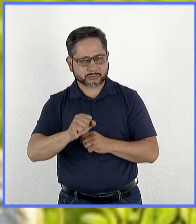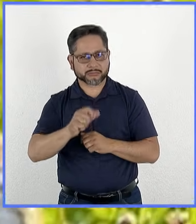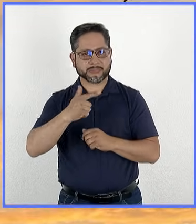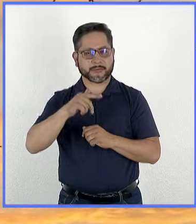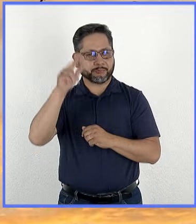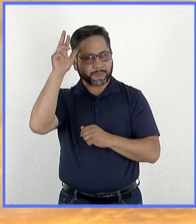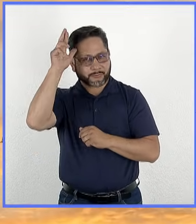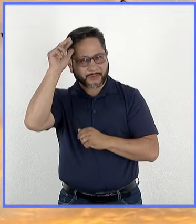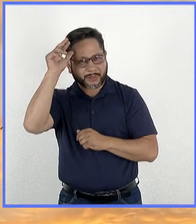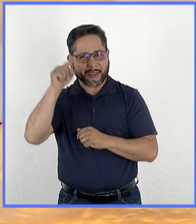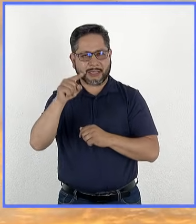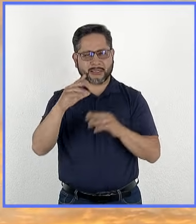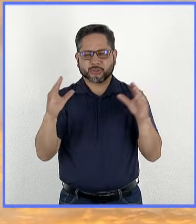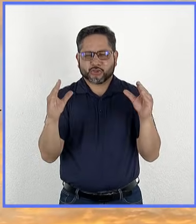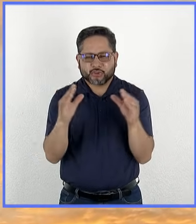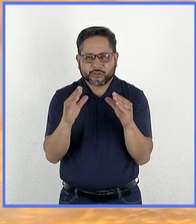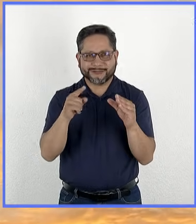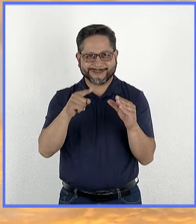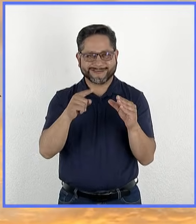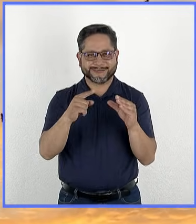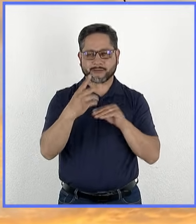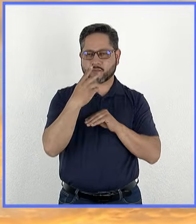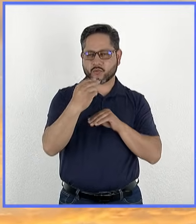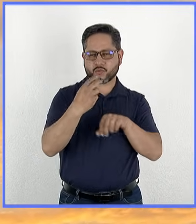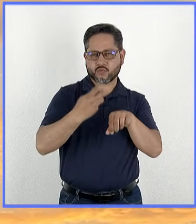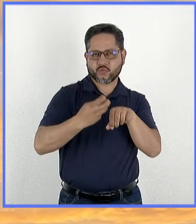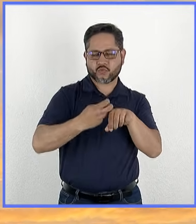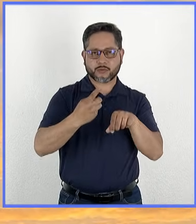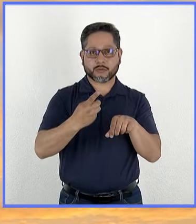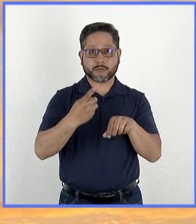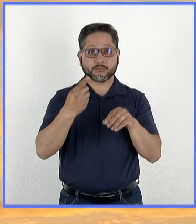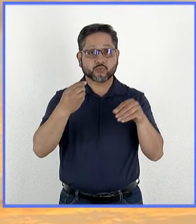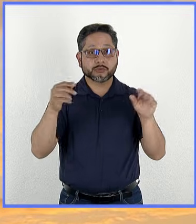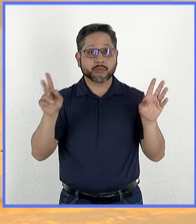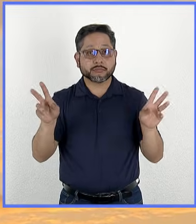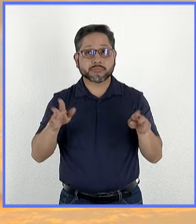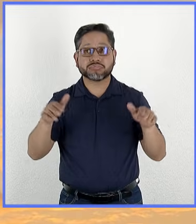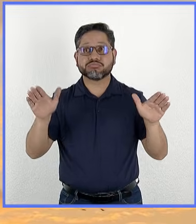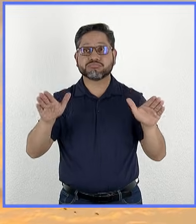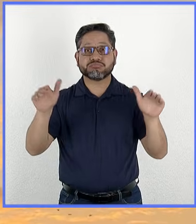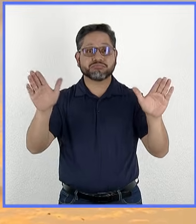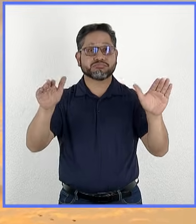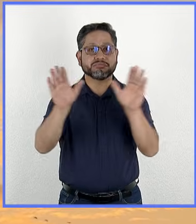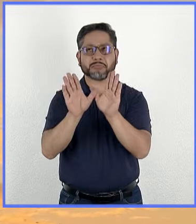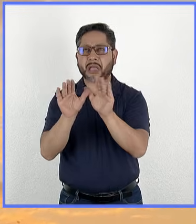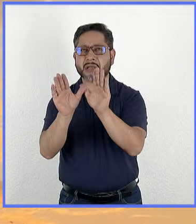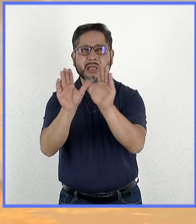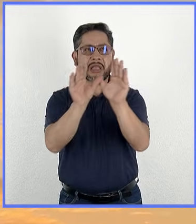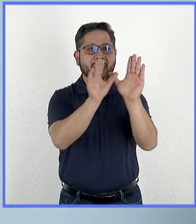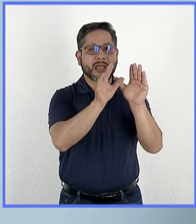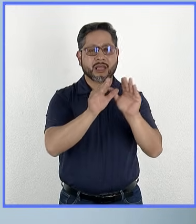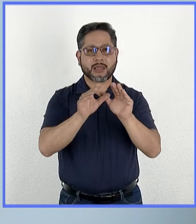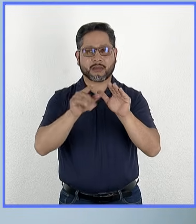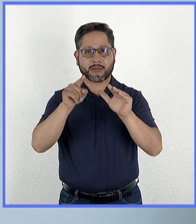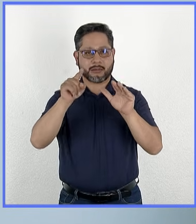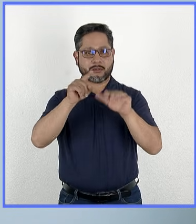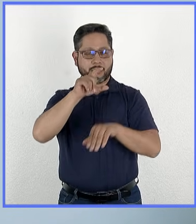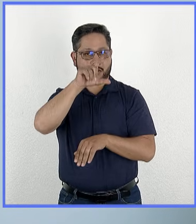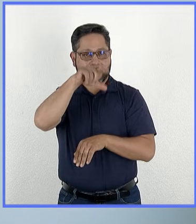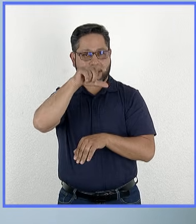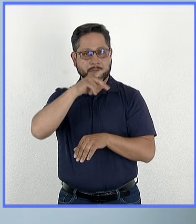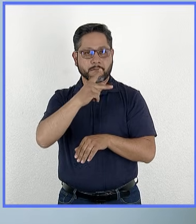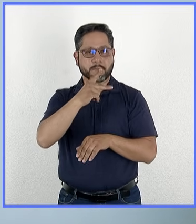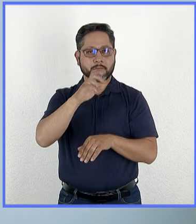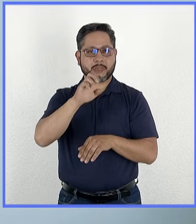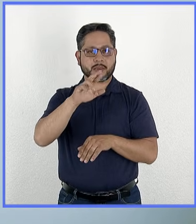negra. También es refugio de más de 120 especies de aves migratorias y residentes, entre ellas el halcón